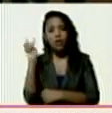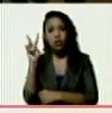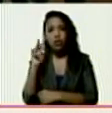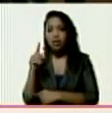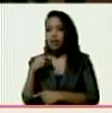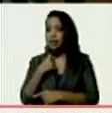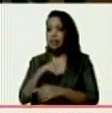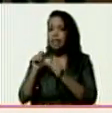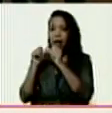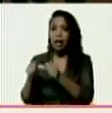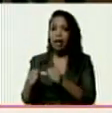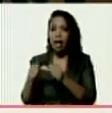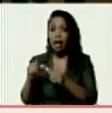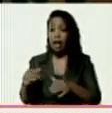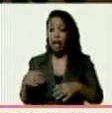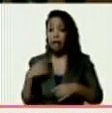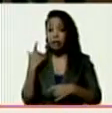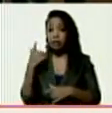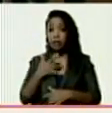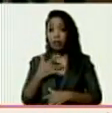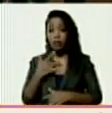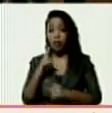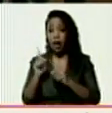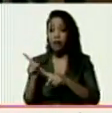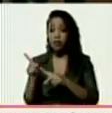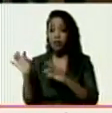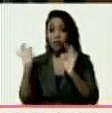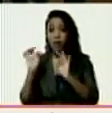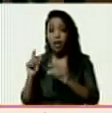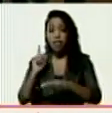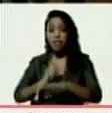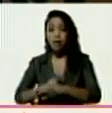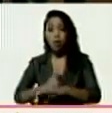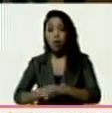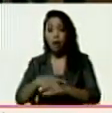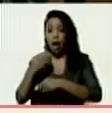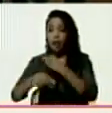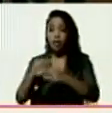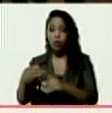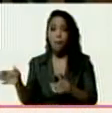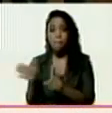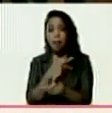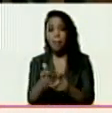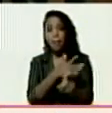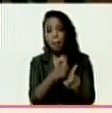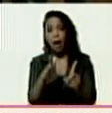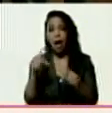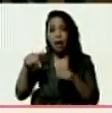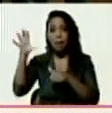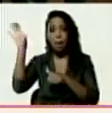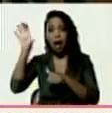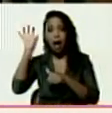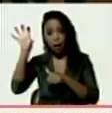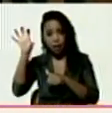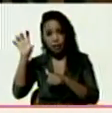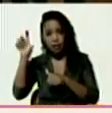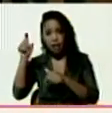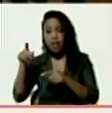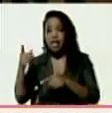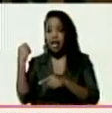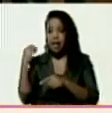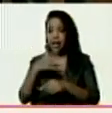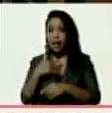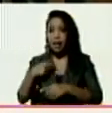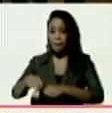con las ganas. Esos extremos que durante tanto tiempo le han hecho daño al país y que pretendieron el día de ayer destruir